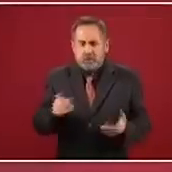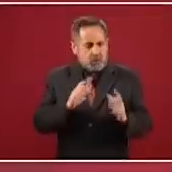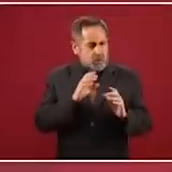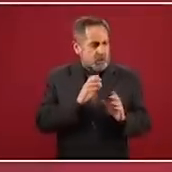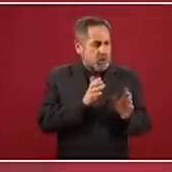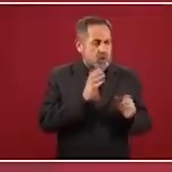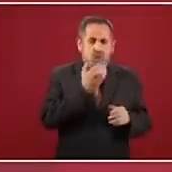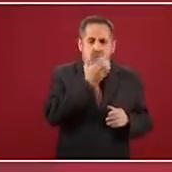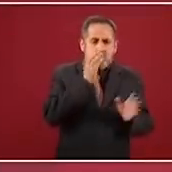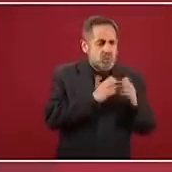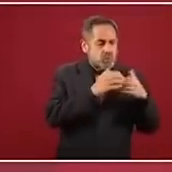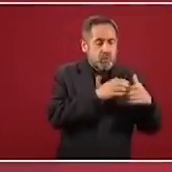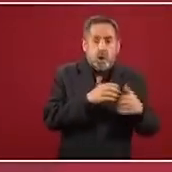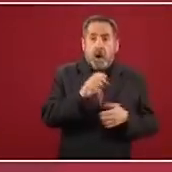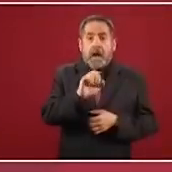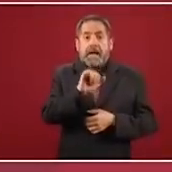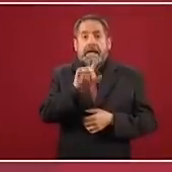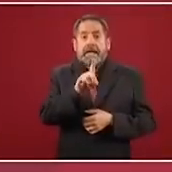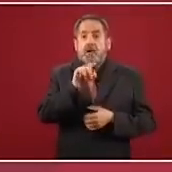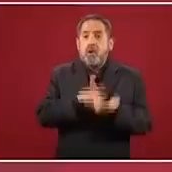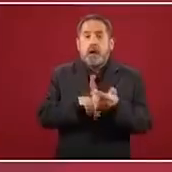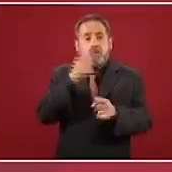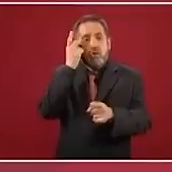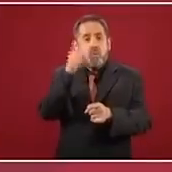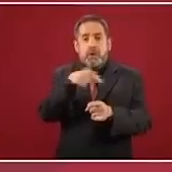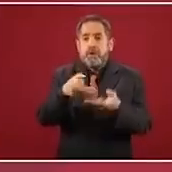conservadurismo. Ejidatarios,